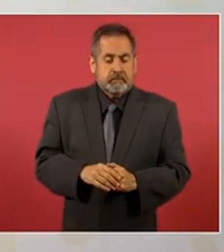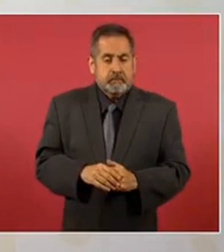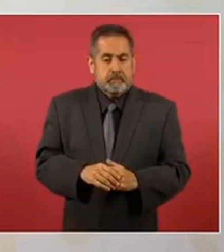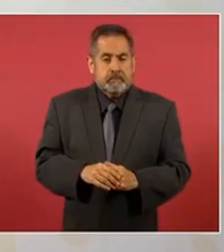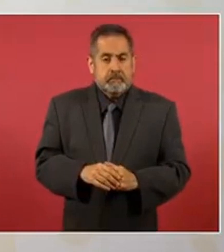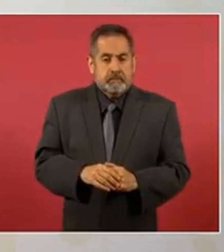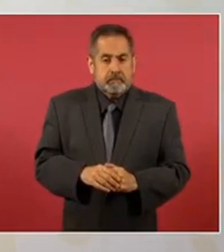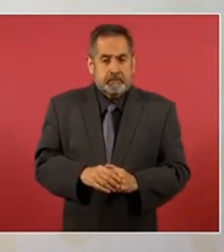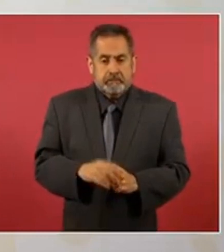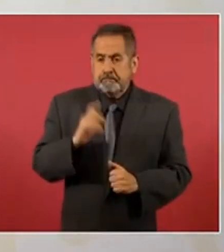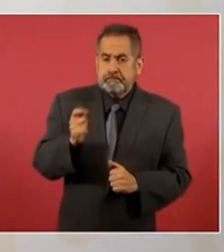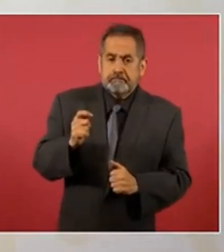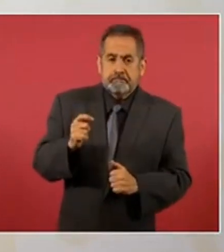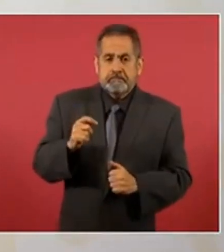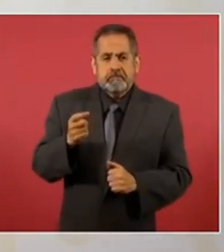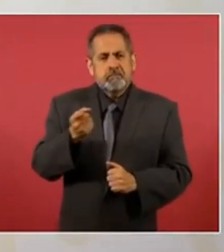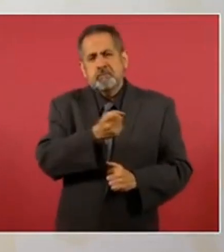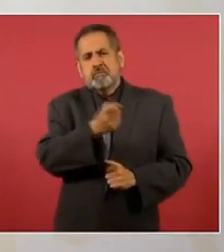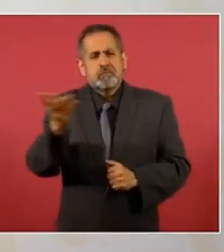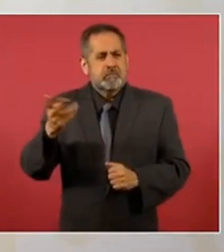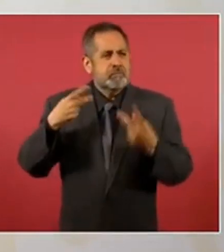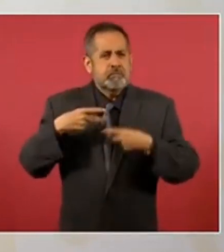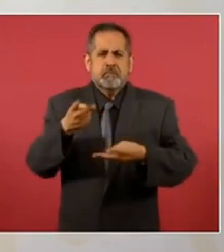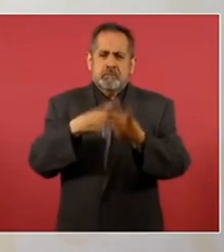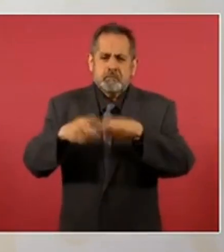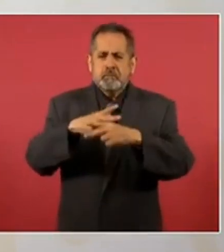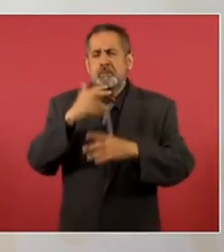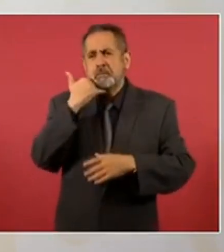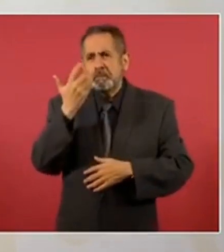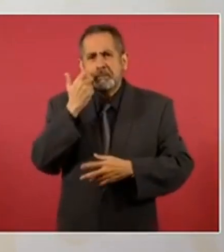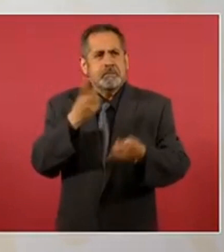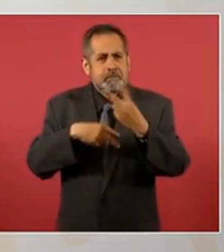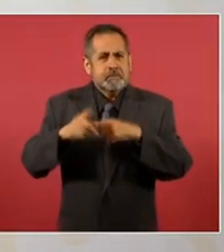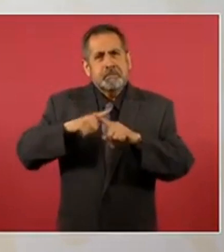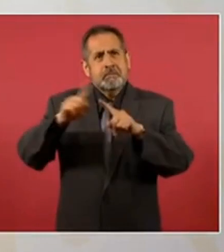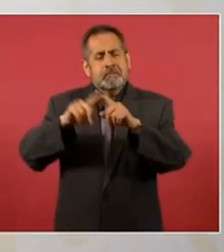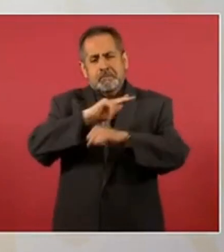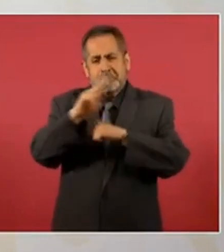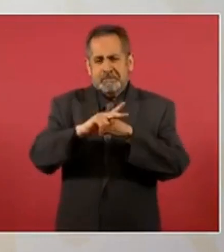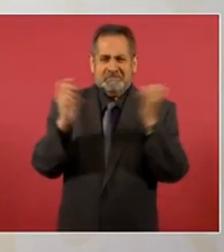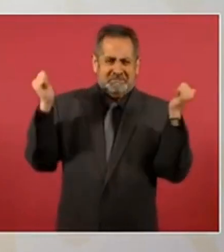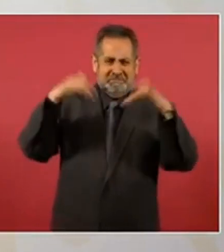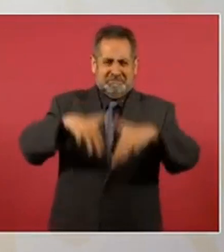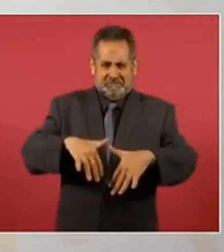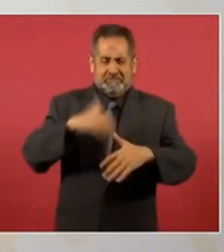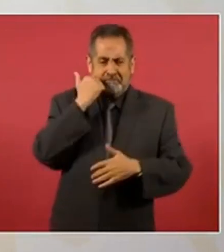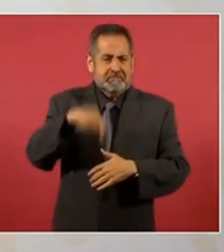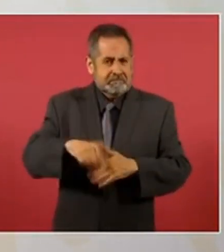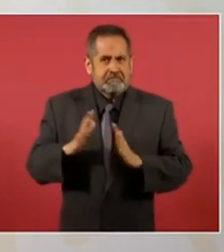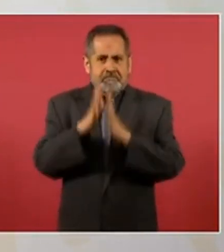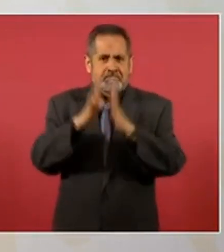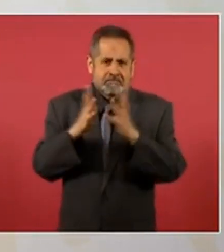Entonces, pues muchos quieren venir de todo el país a